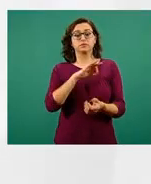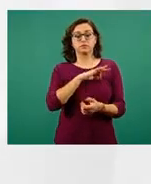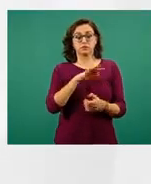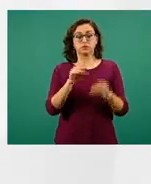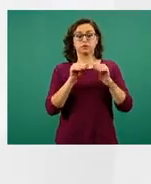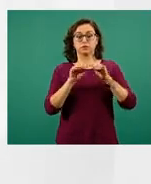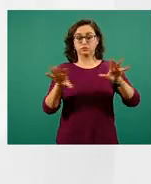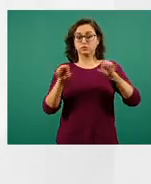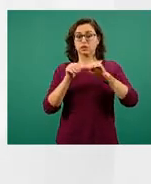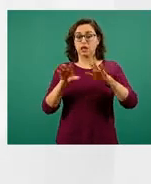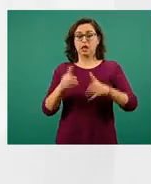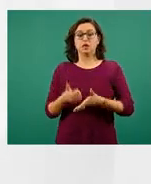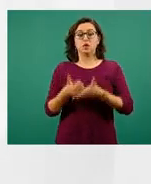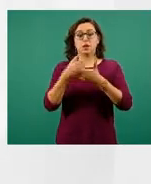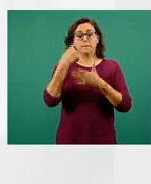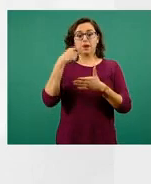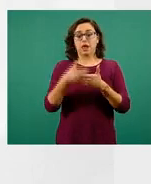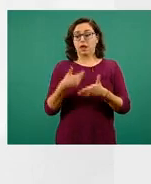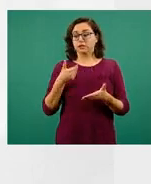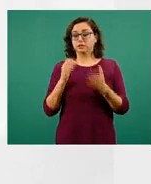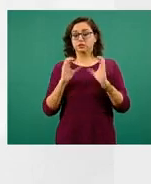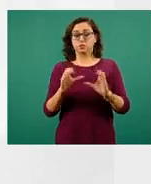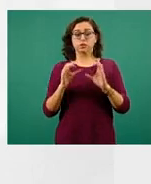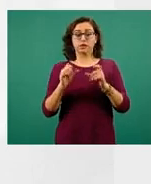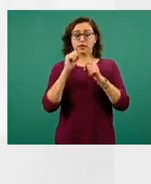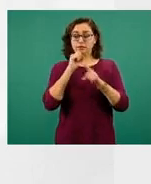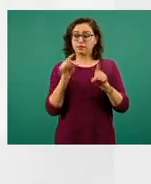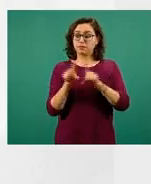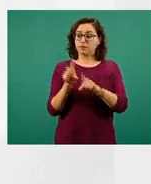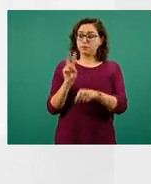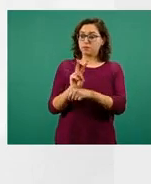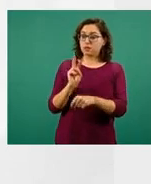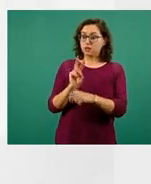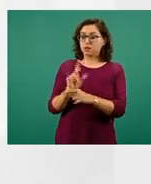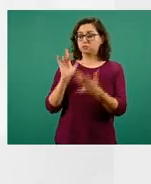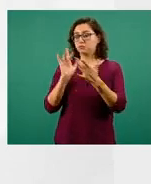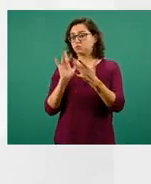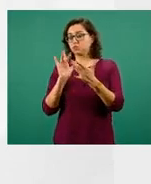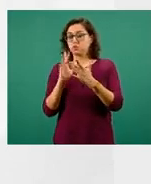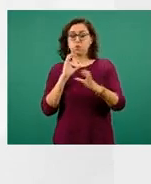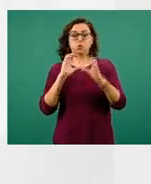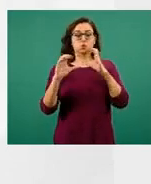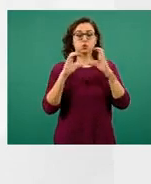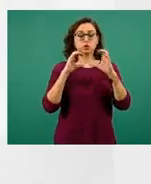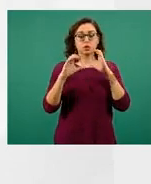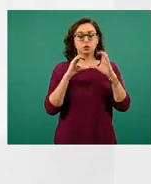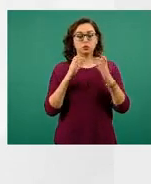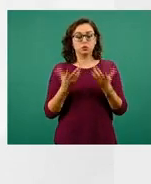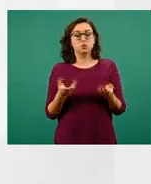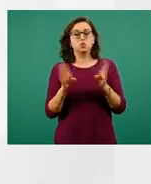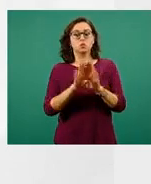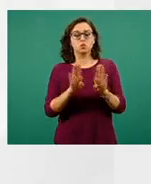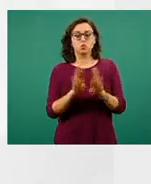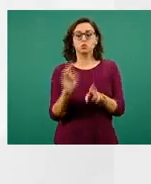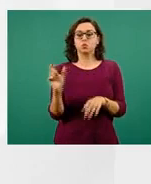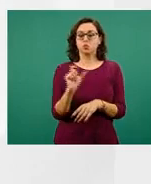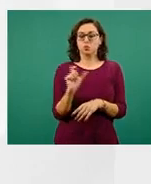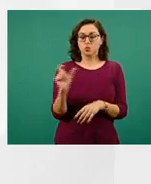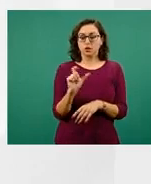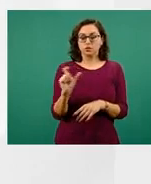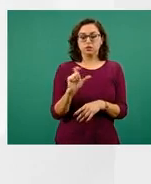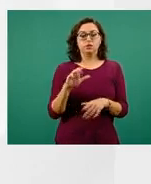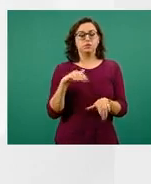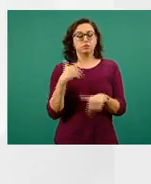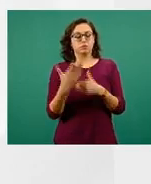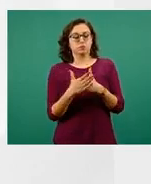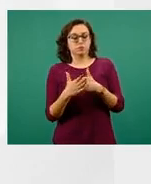acciones de prevención y de seguimiento y también de comunicación para definir en qué puntos cuando realizábamos la